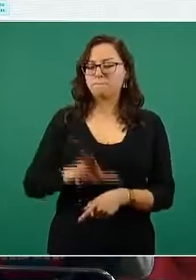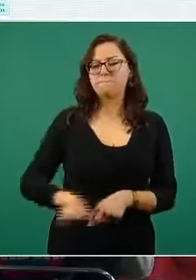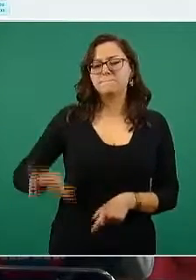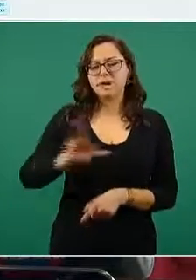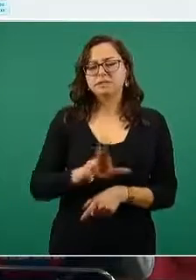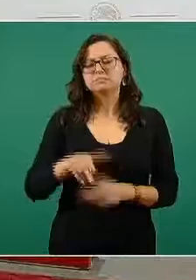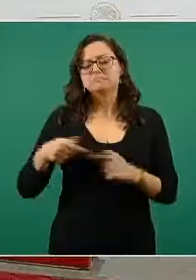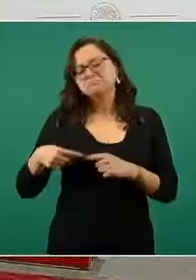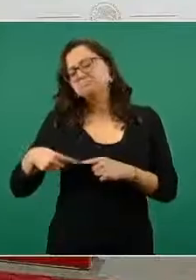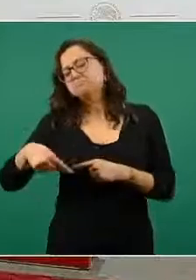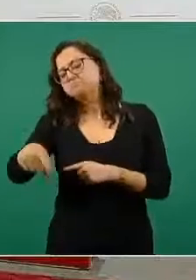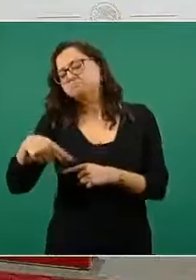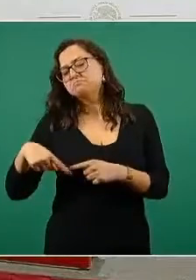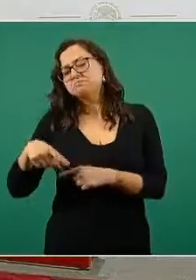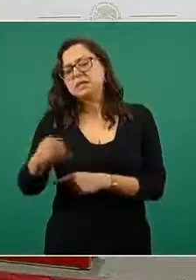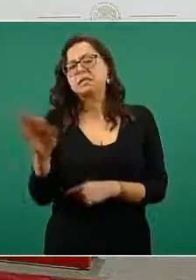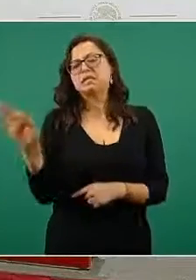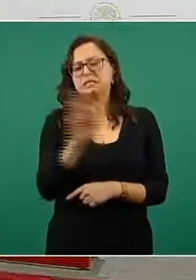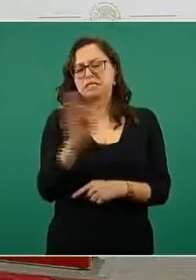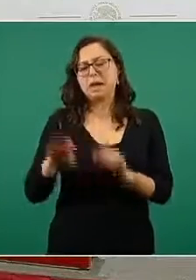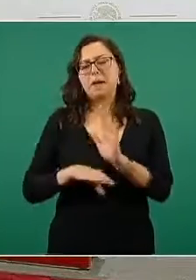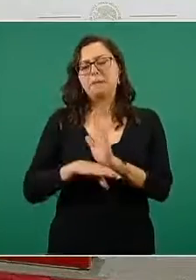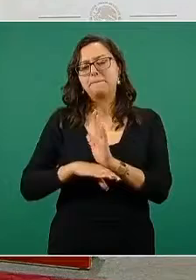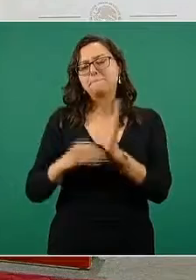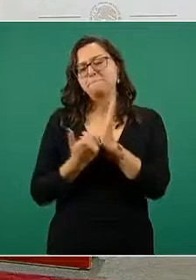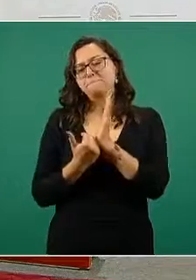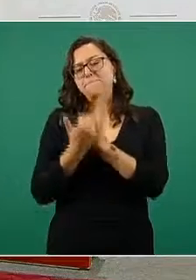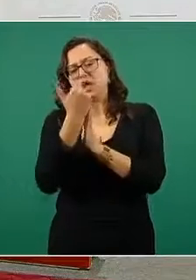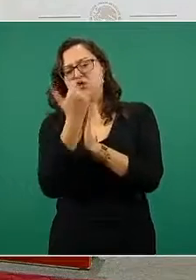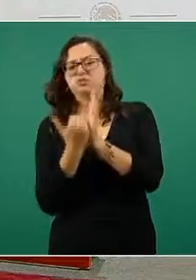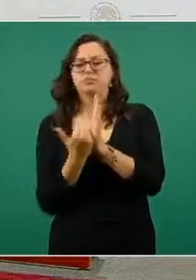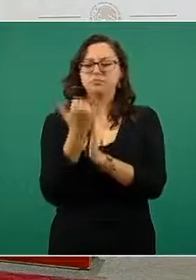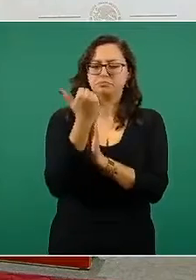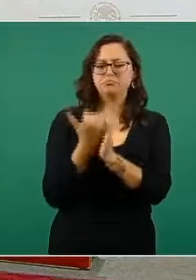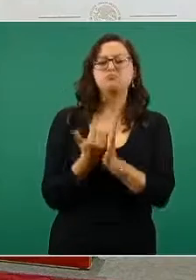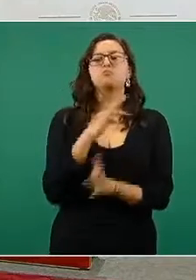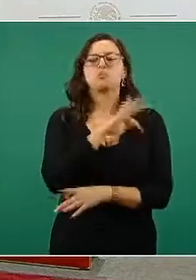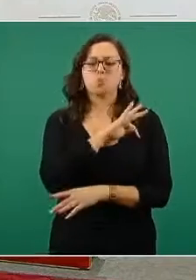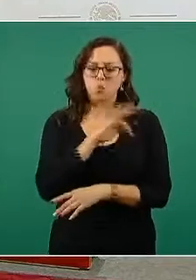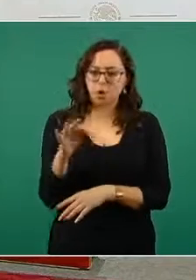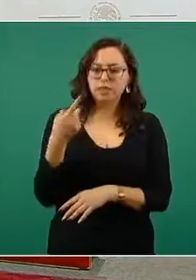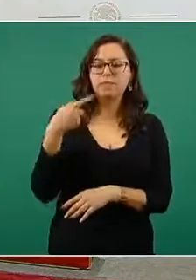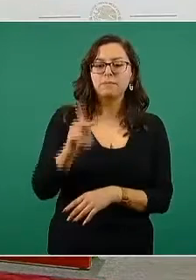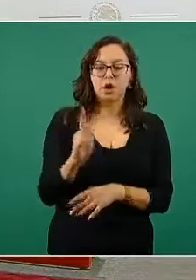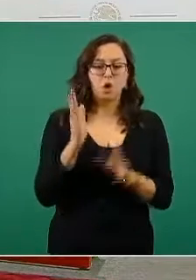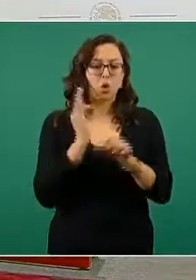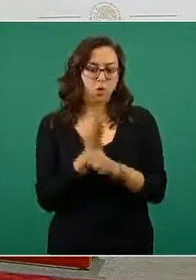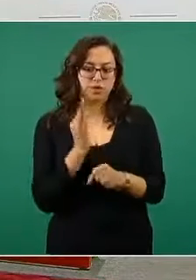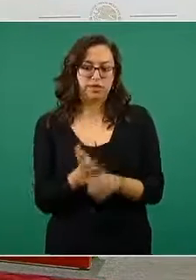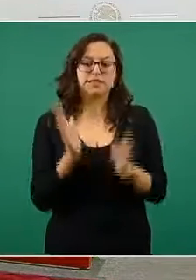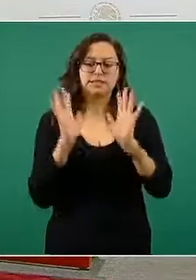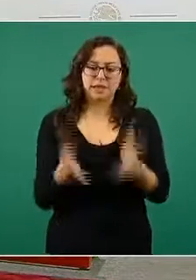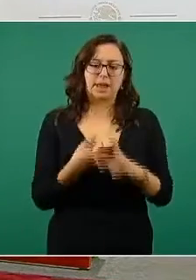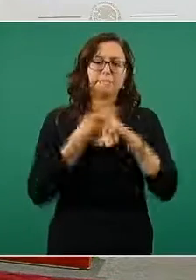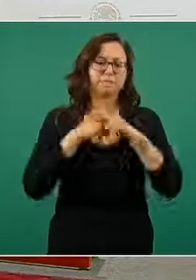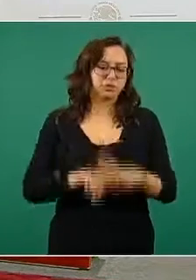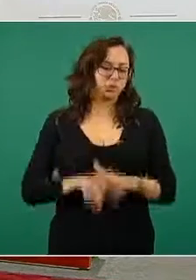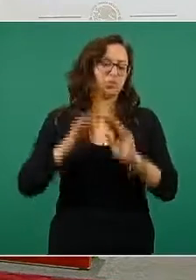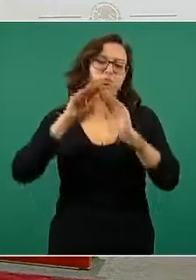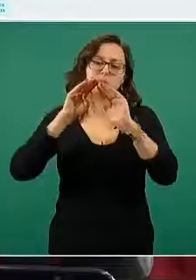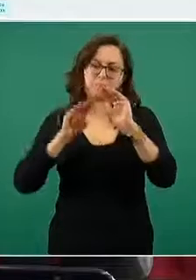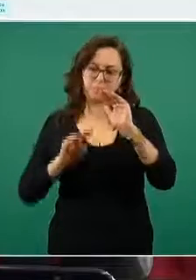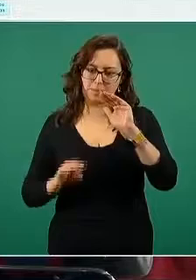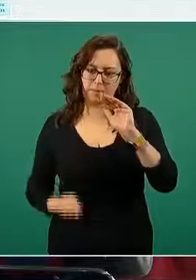en que este número podrá moverse, pero la tendencia vemos que es importante hacia la baja de los casos. Otro indicador que